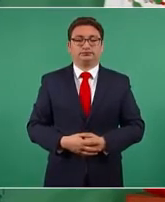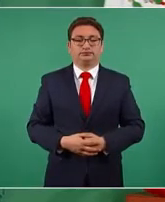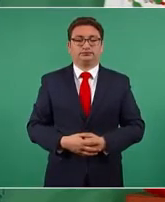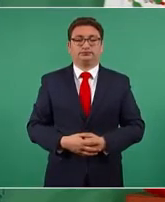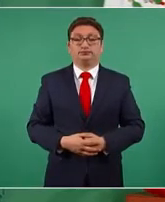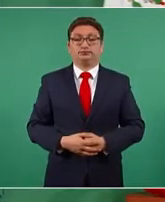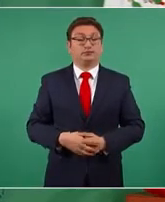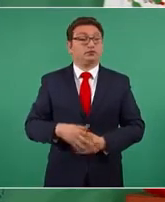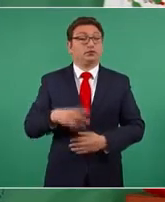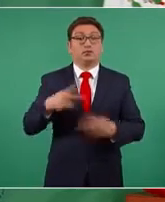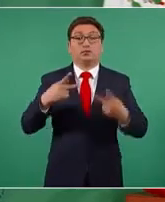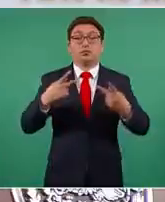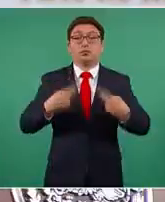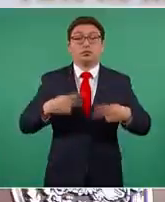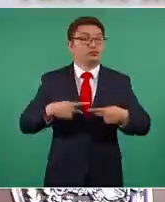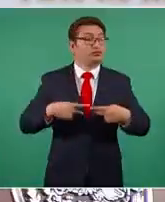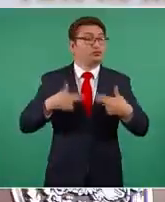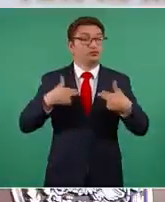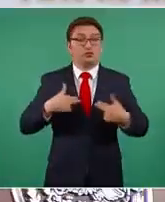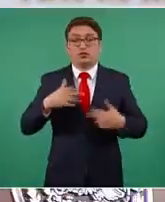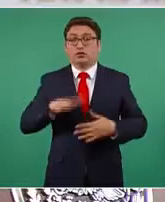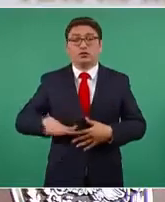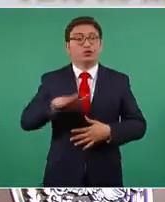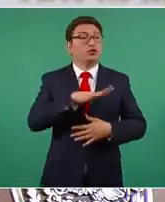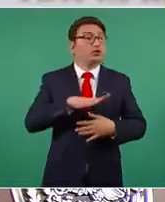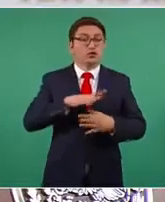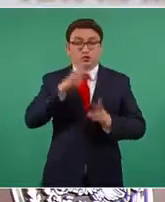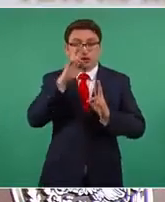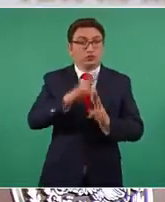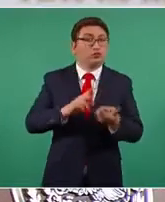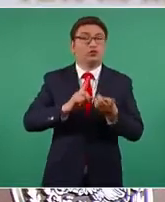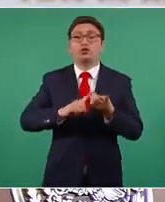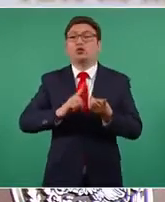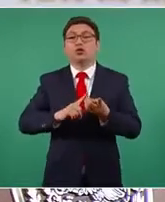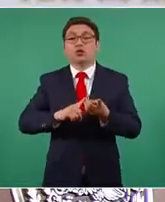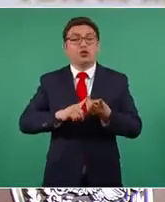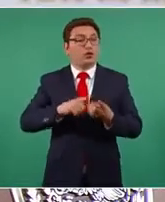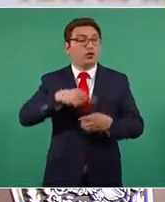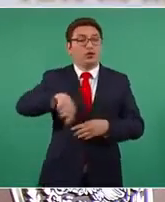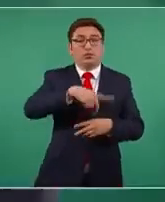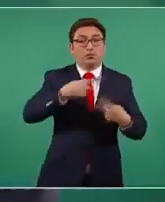a los seres humanos? ¿Dónde está el amor al prójimo? ¿Dónde está el humanismo?